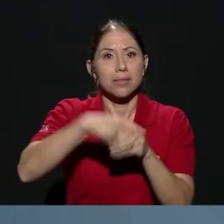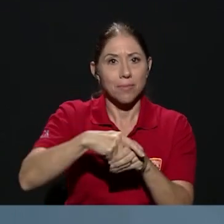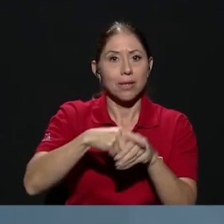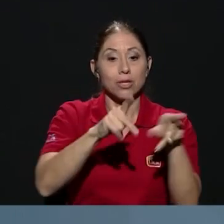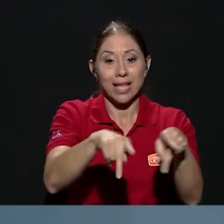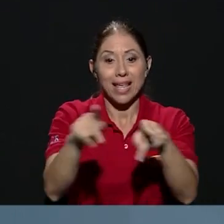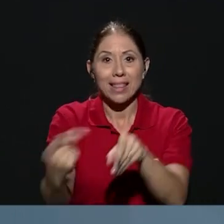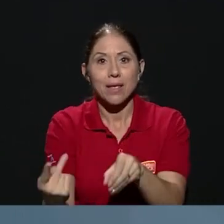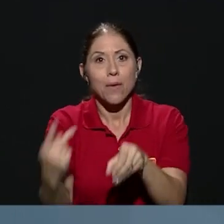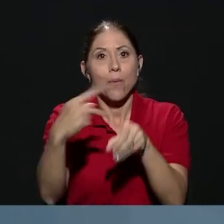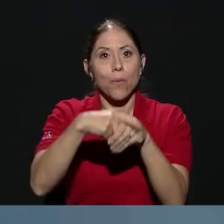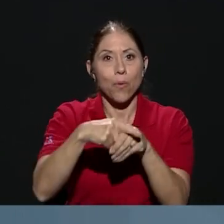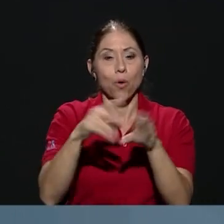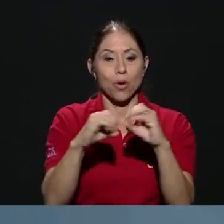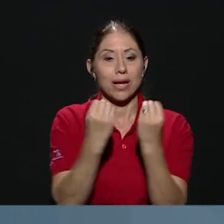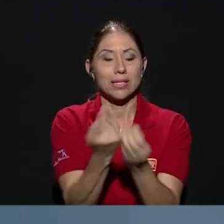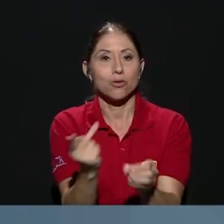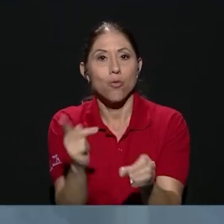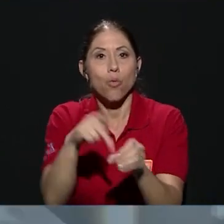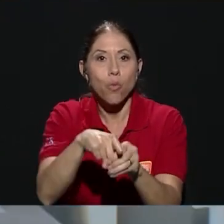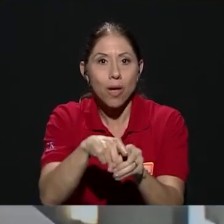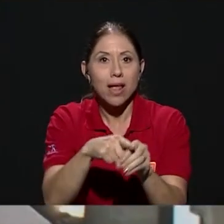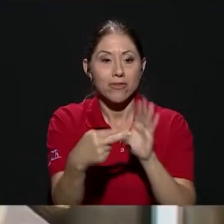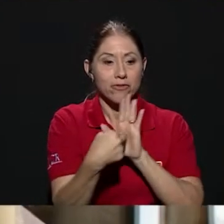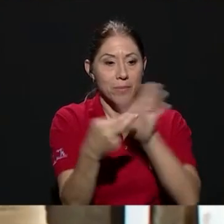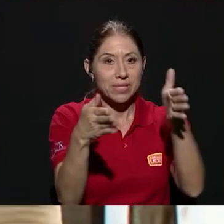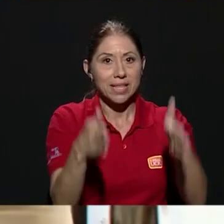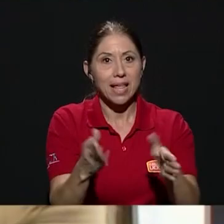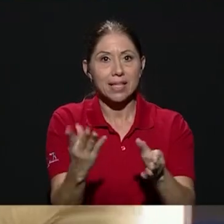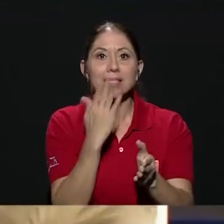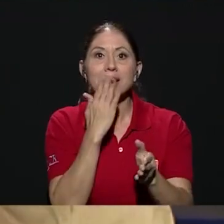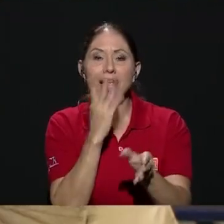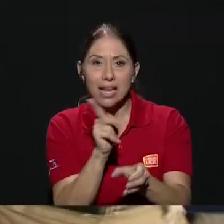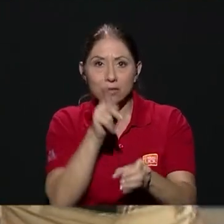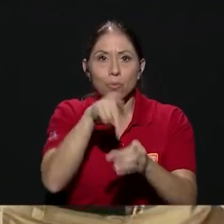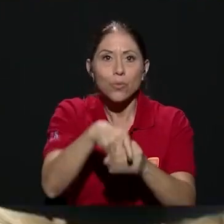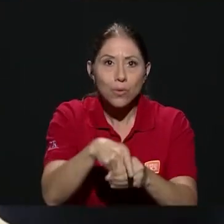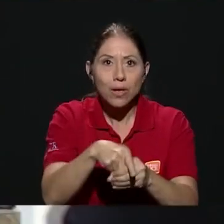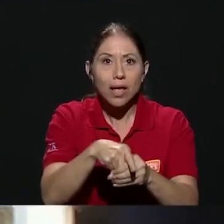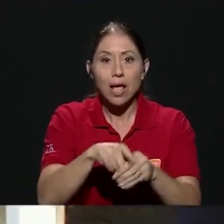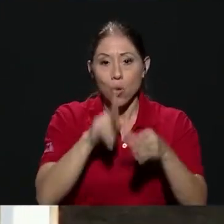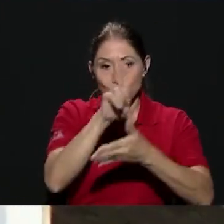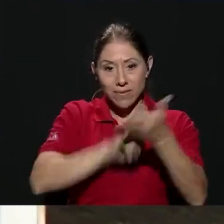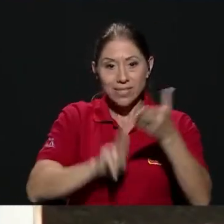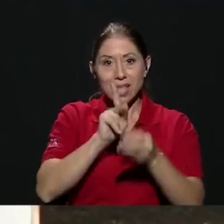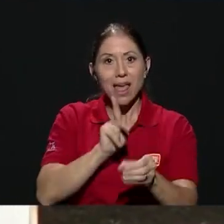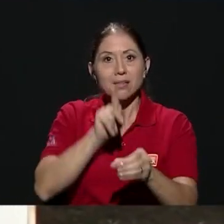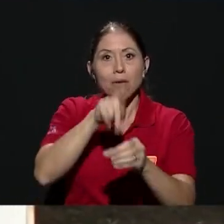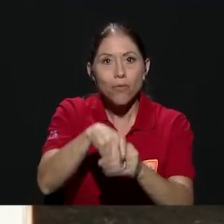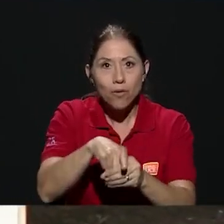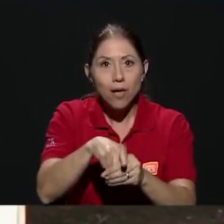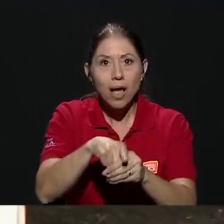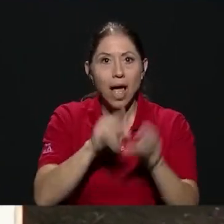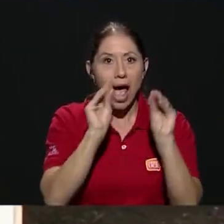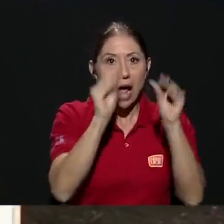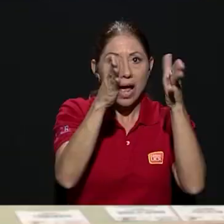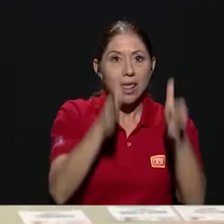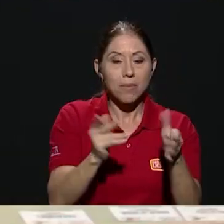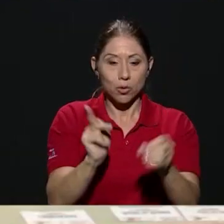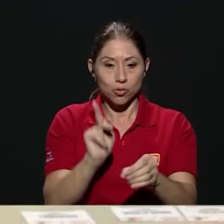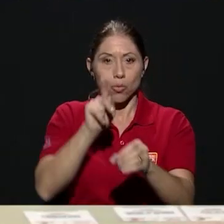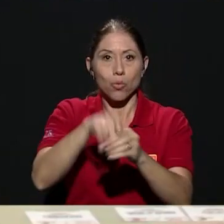de organizaciones de representación indígena, de gente de las universidades, de académicos, de administrativos y